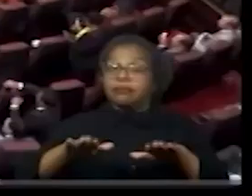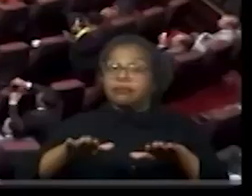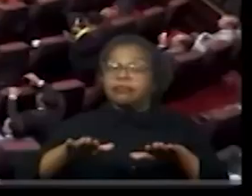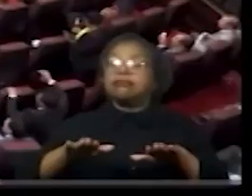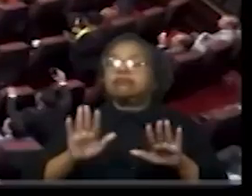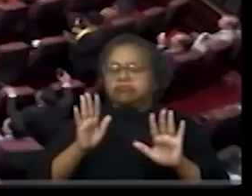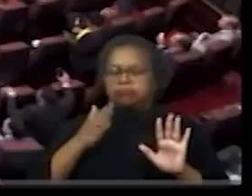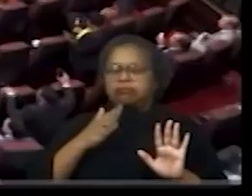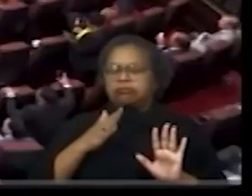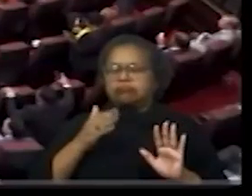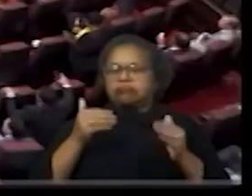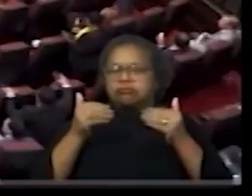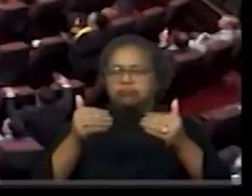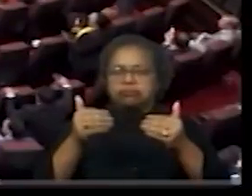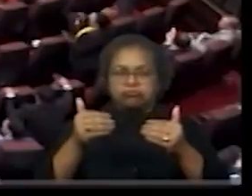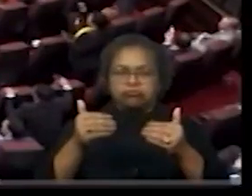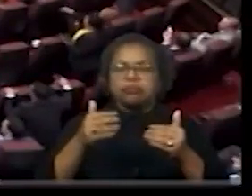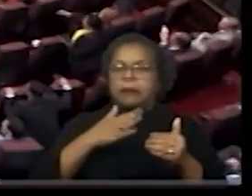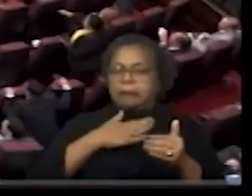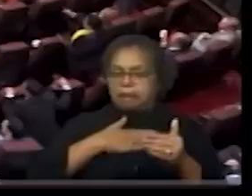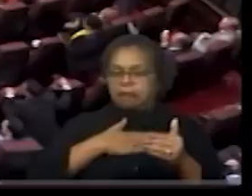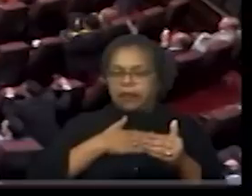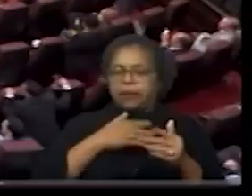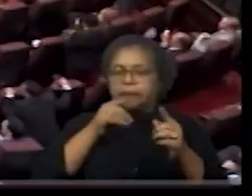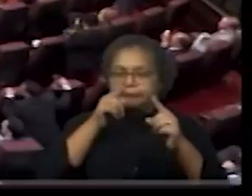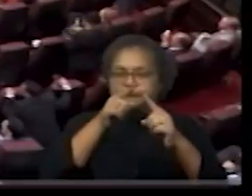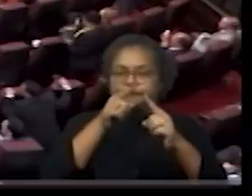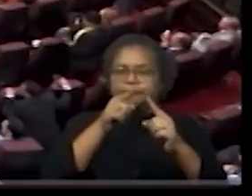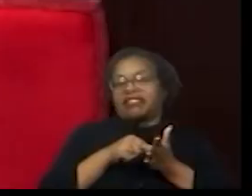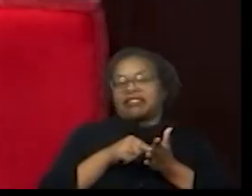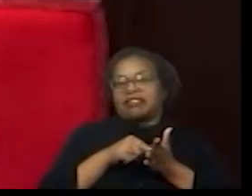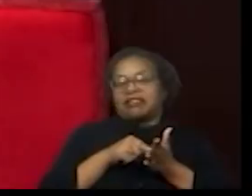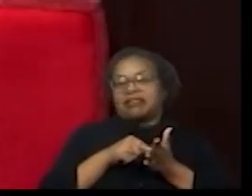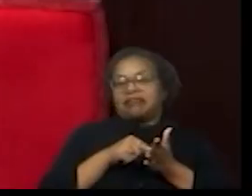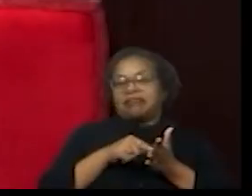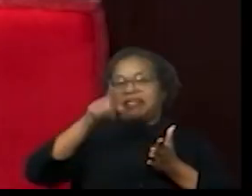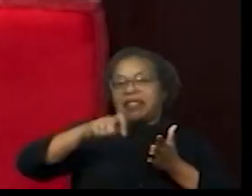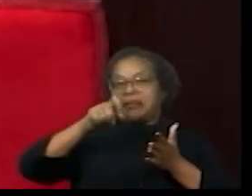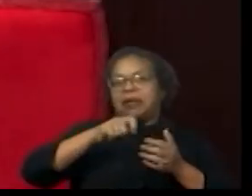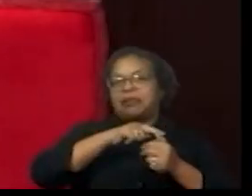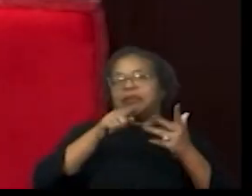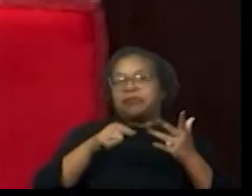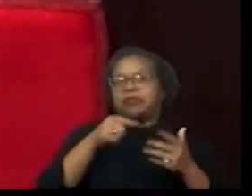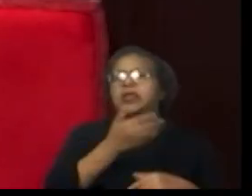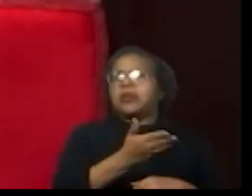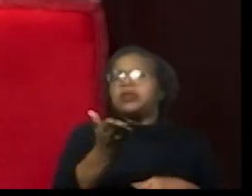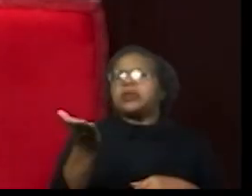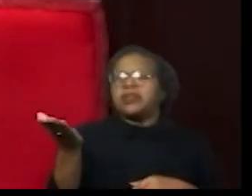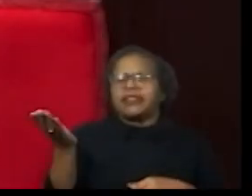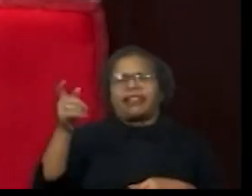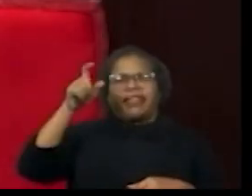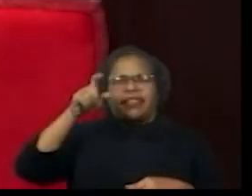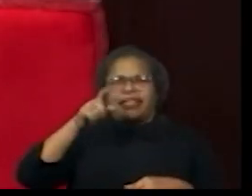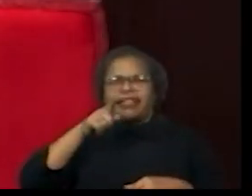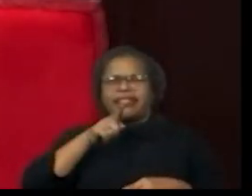disposiciones transitorias y generales la asamblea nacional revisora además de modificar los artículos ya mencionados